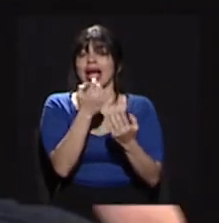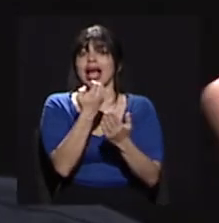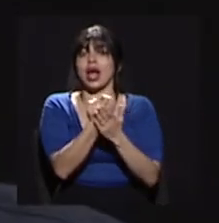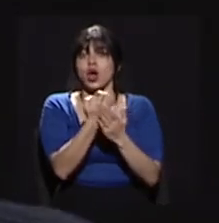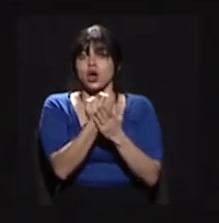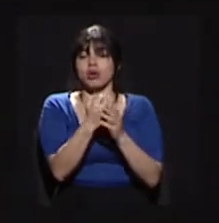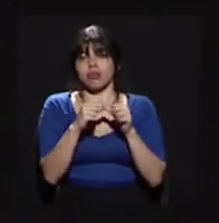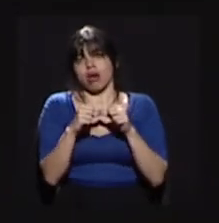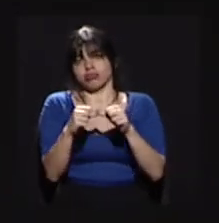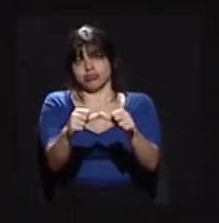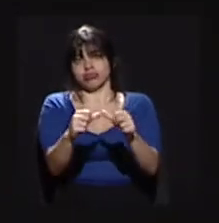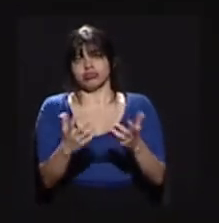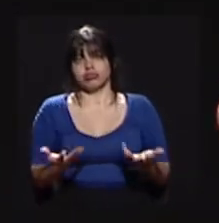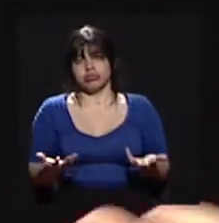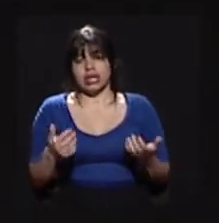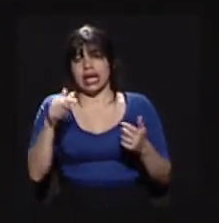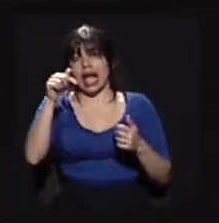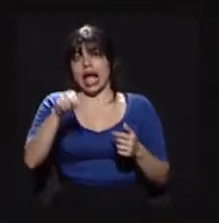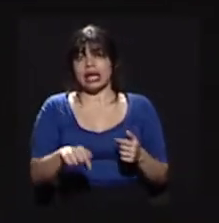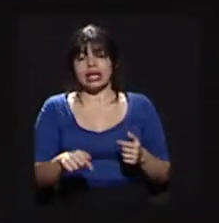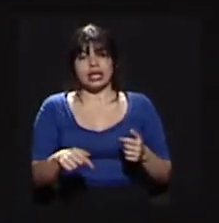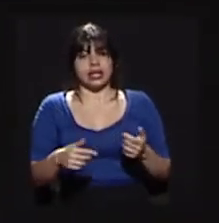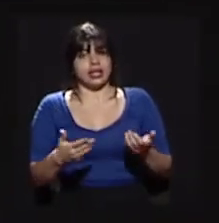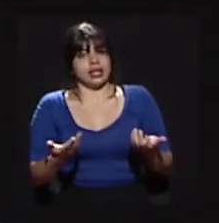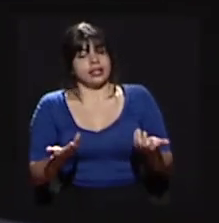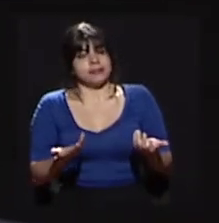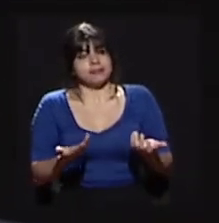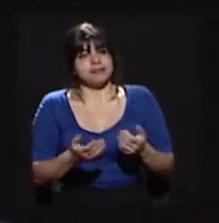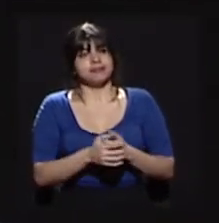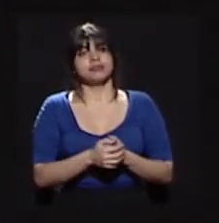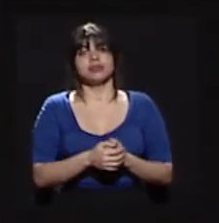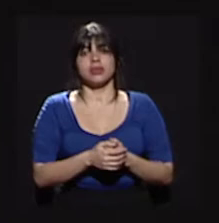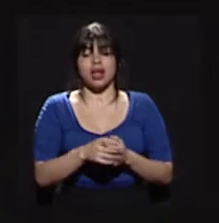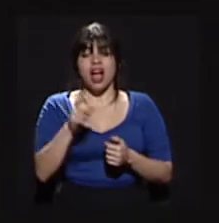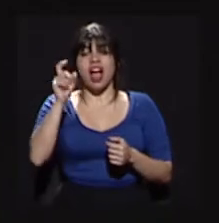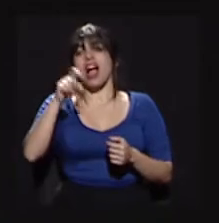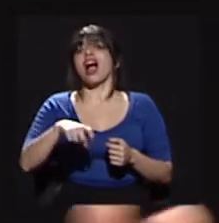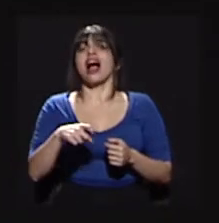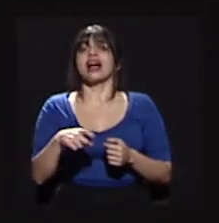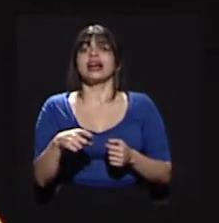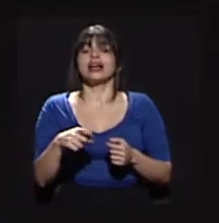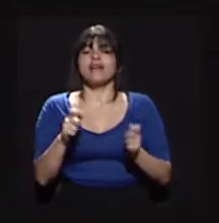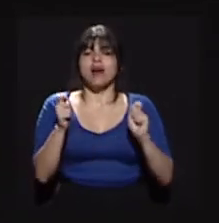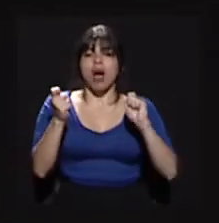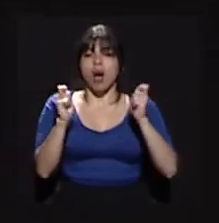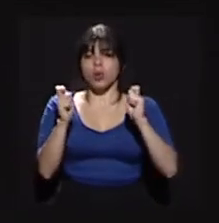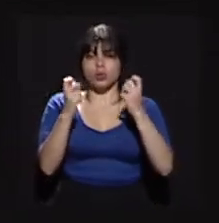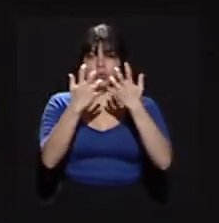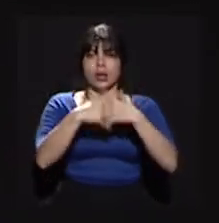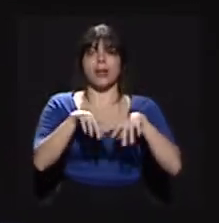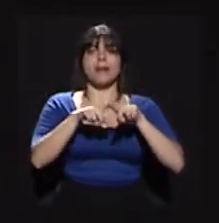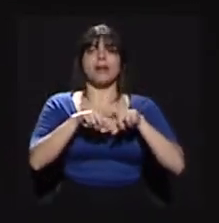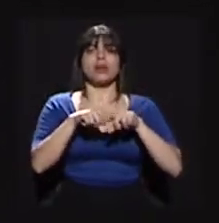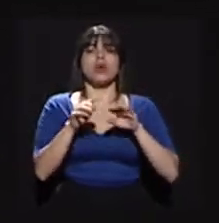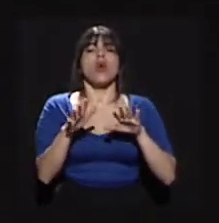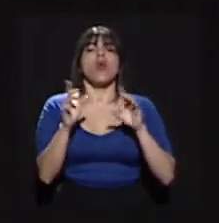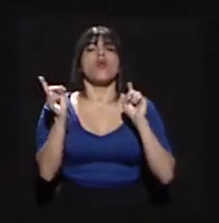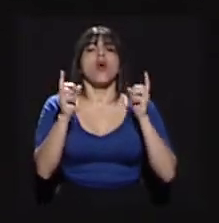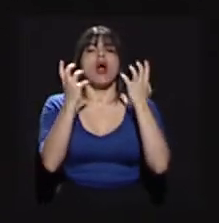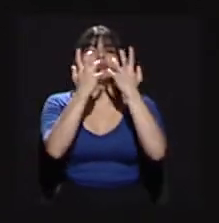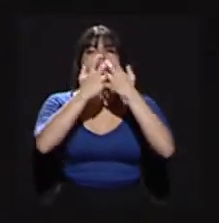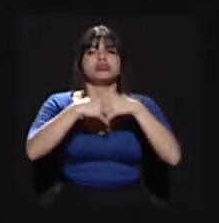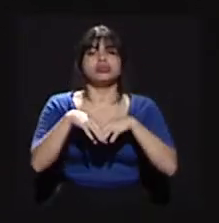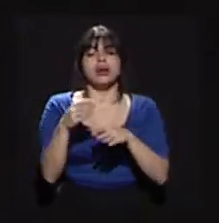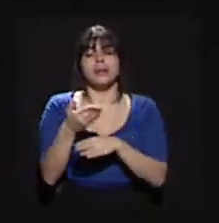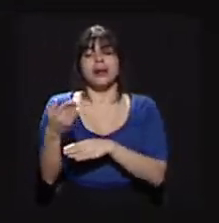va a seguir y aquí pues habrá que ajustar dependiendo de cómo la combinación de factores